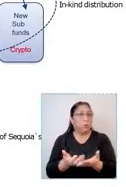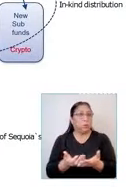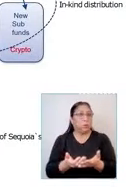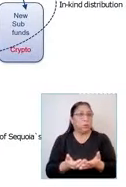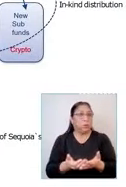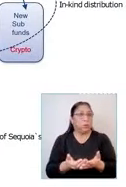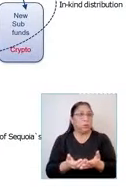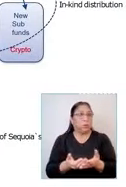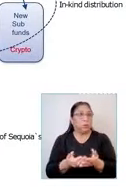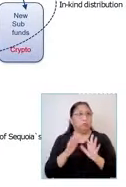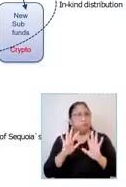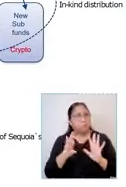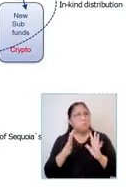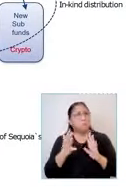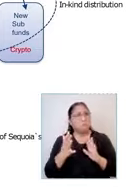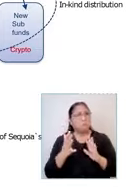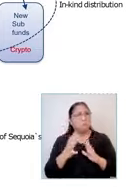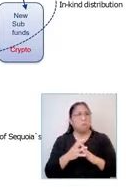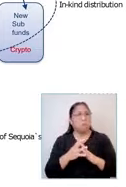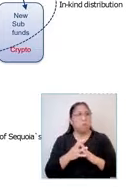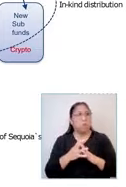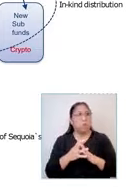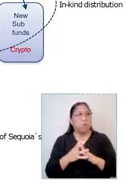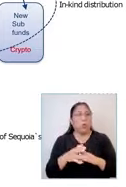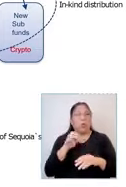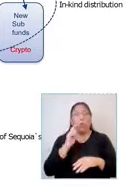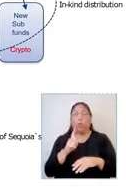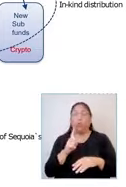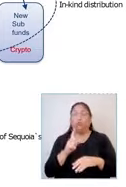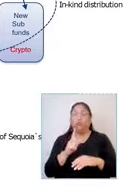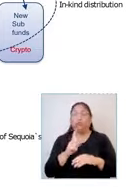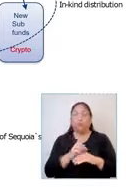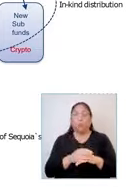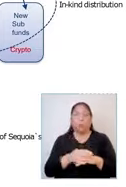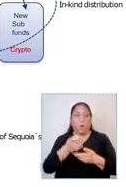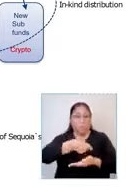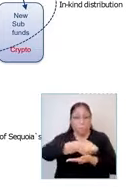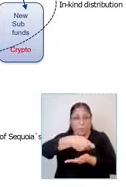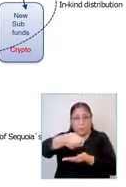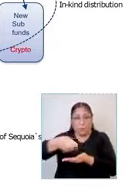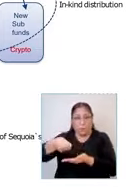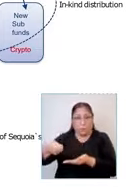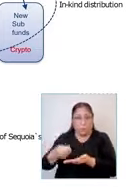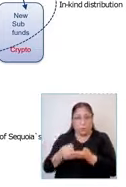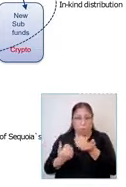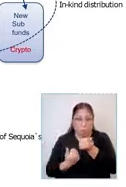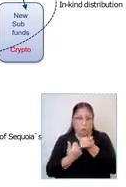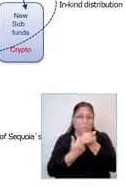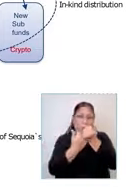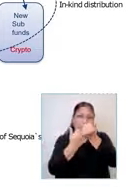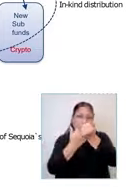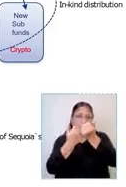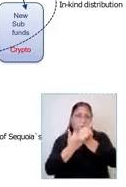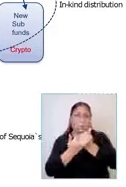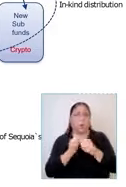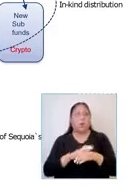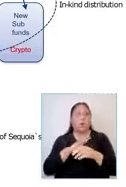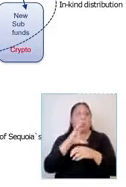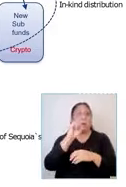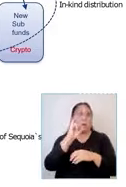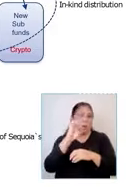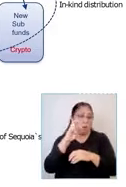como un tipo de distribución, contribución in kind,